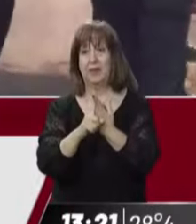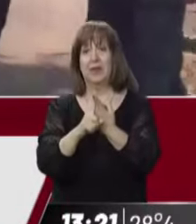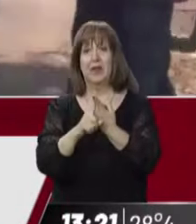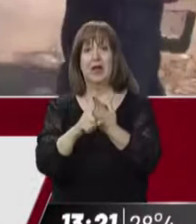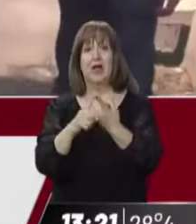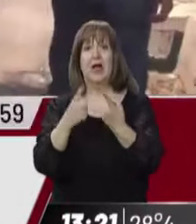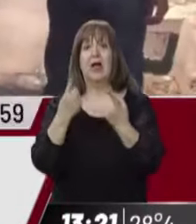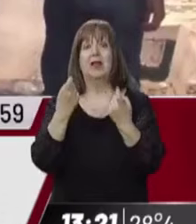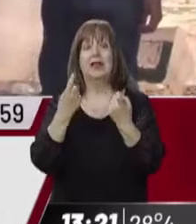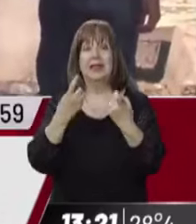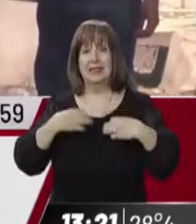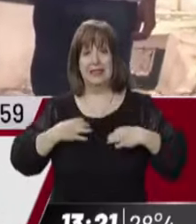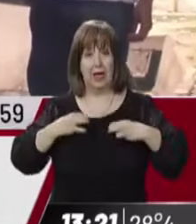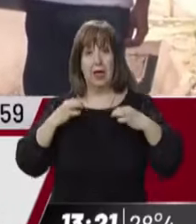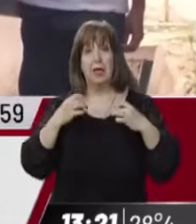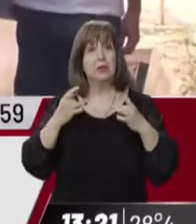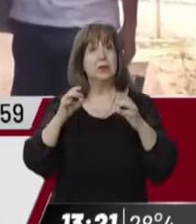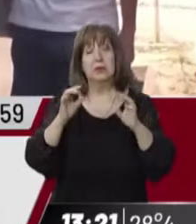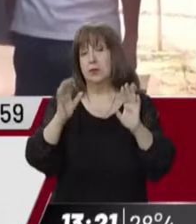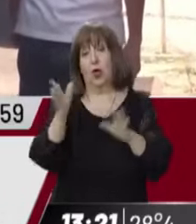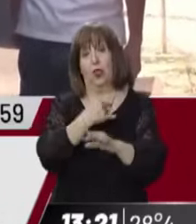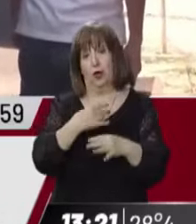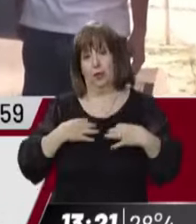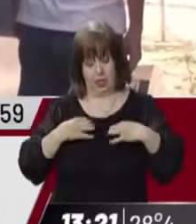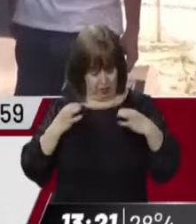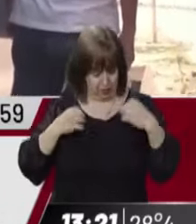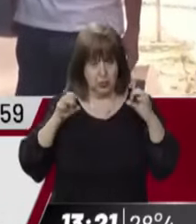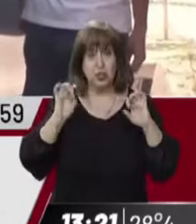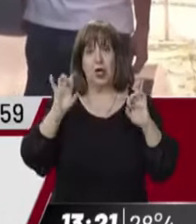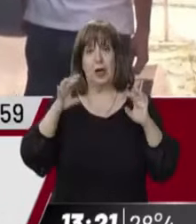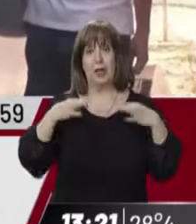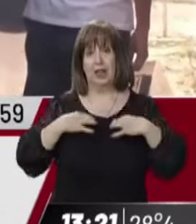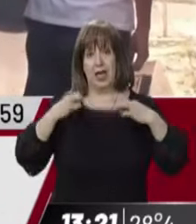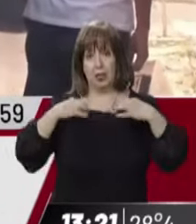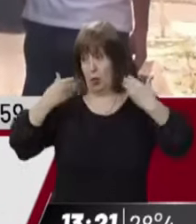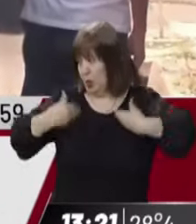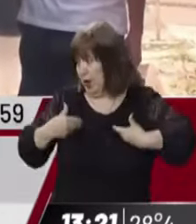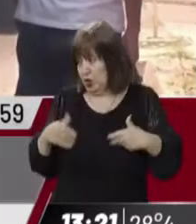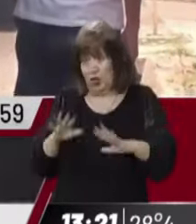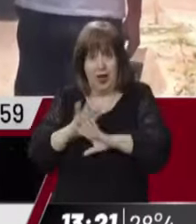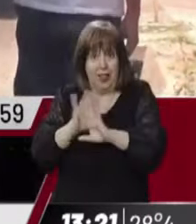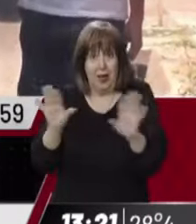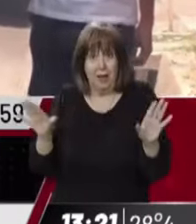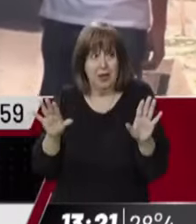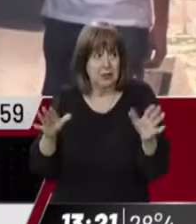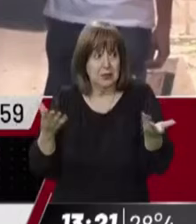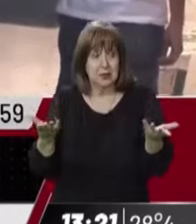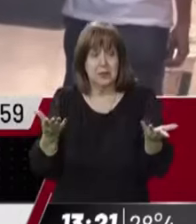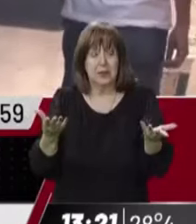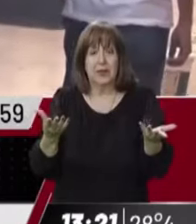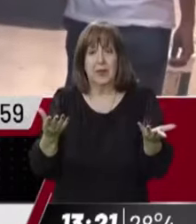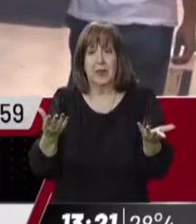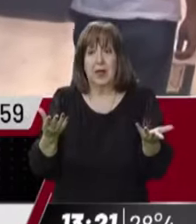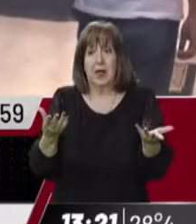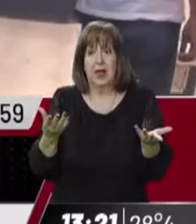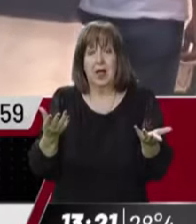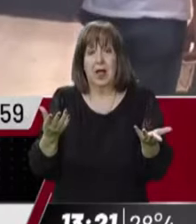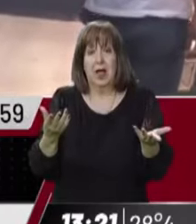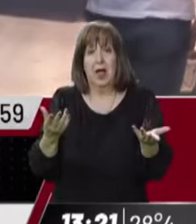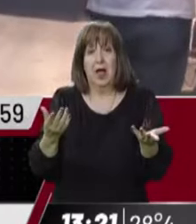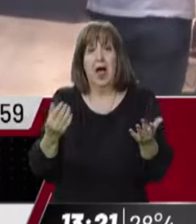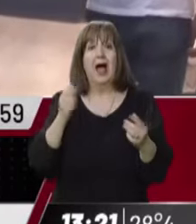nosotros nos quedamos con lo puesto la verdad que se nos perdió perdimos todo eh tenemos